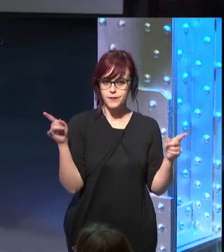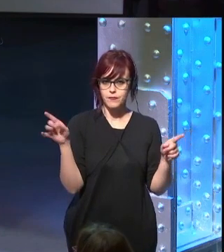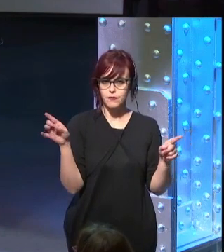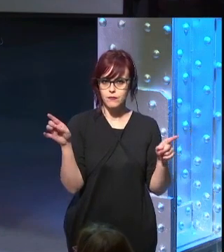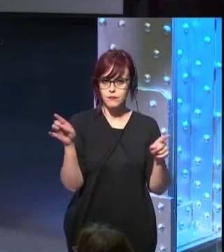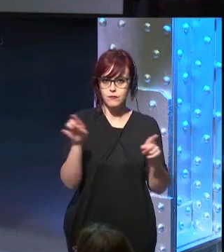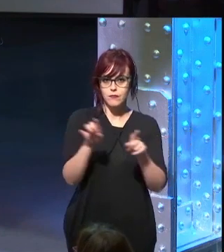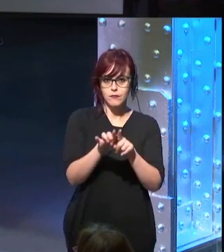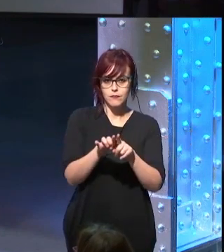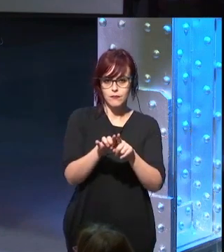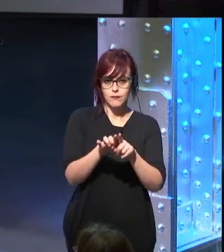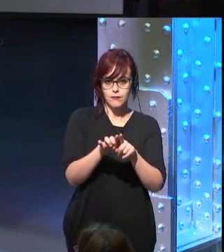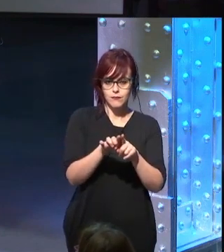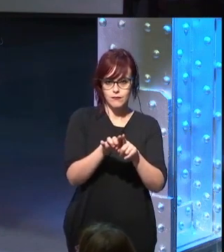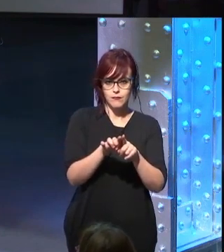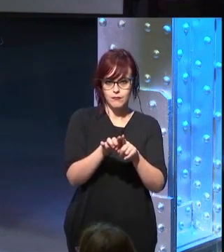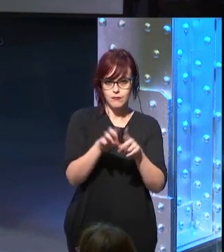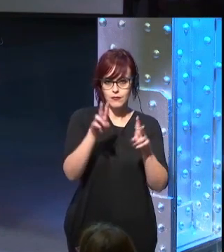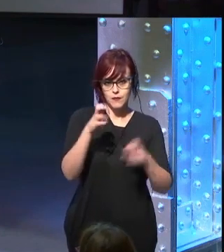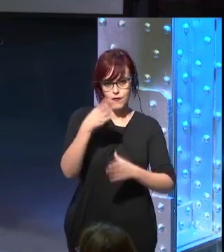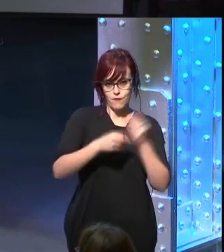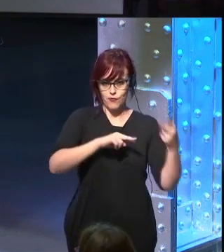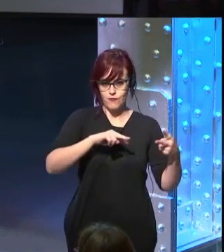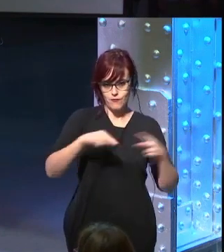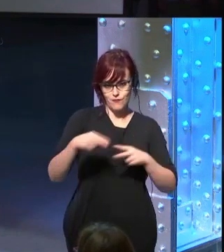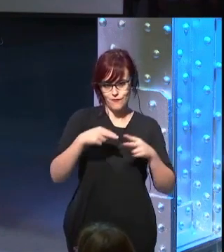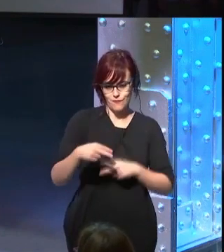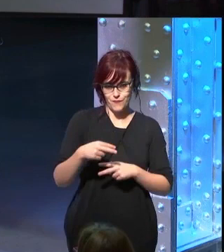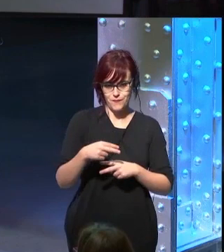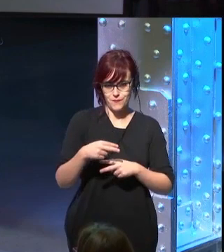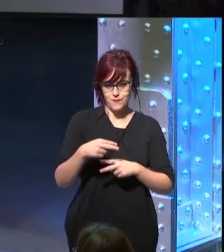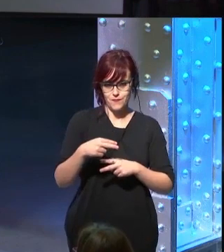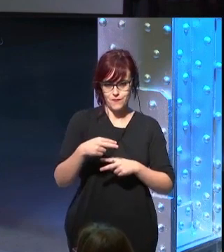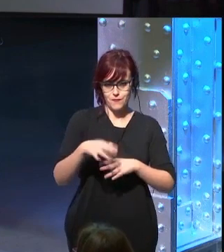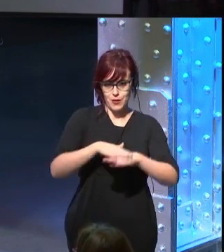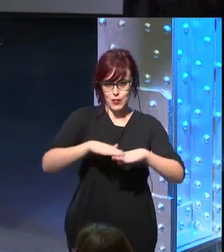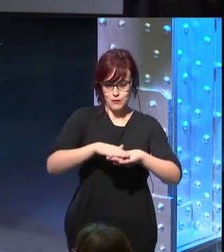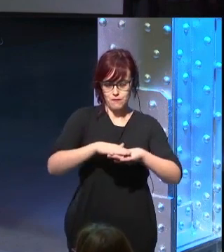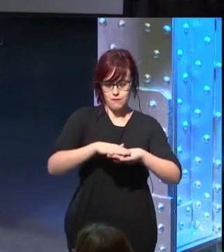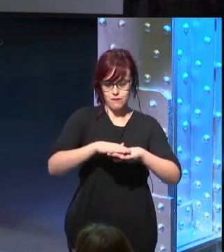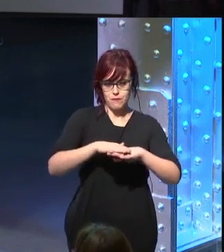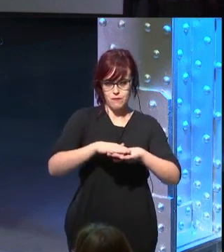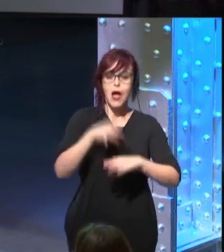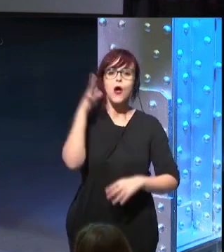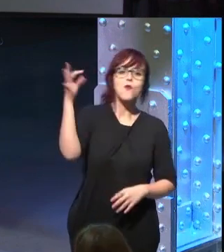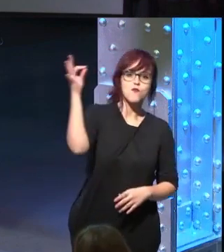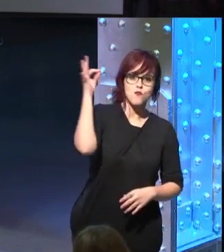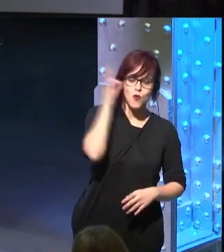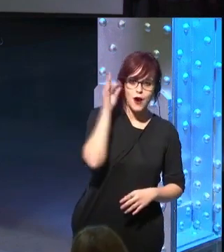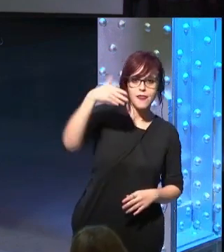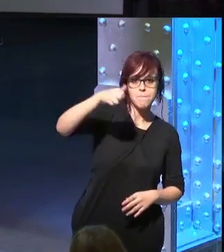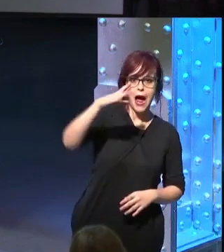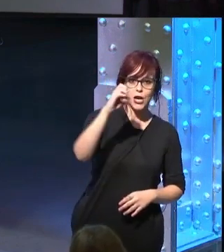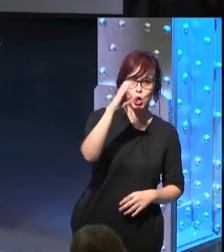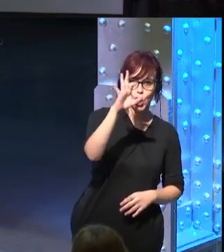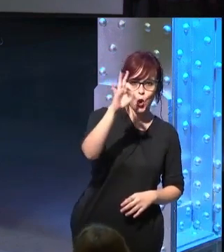por ejemplo, cuando la mujer de Marco Antonio llegó llegó al Foro